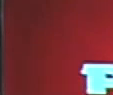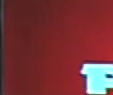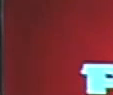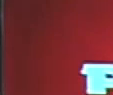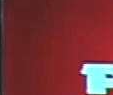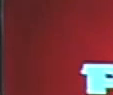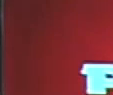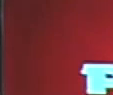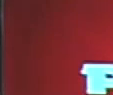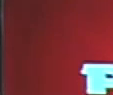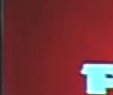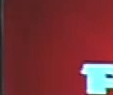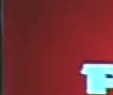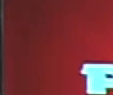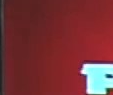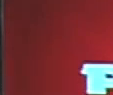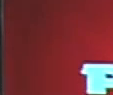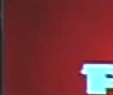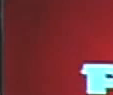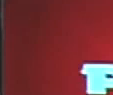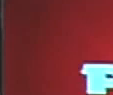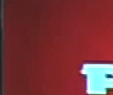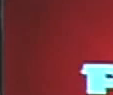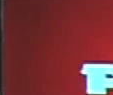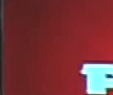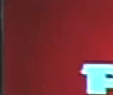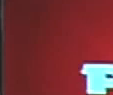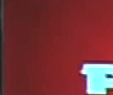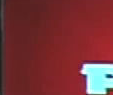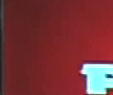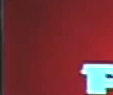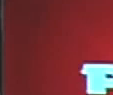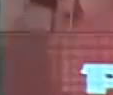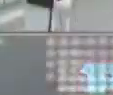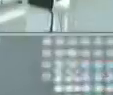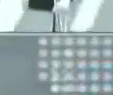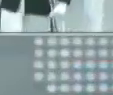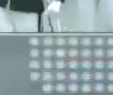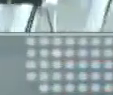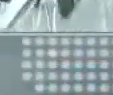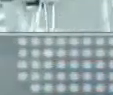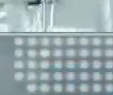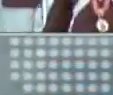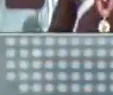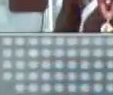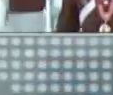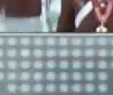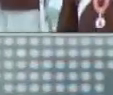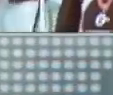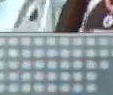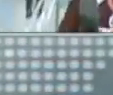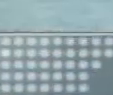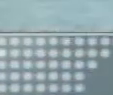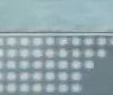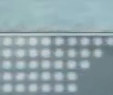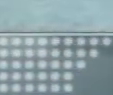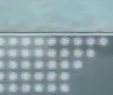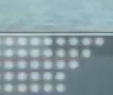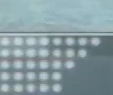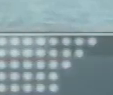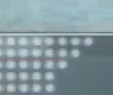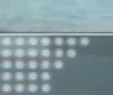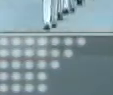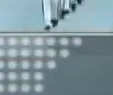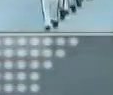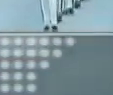al pasar del desfile. La alegría, la fuerza, el optimismo contagiante que se ve